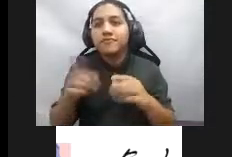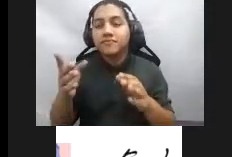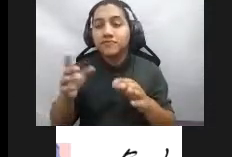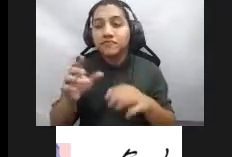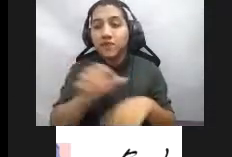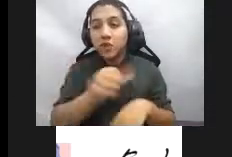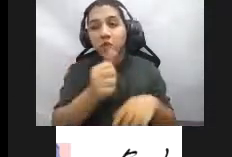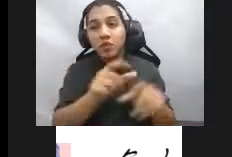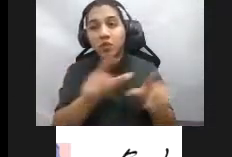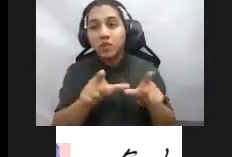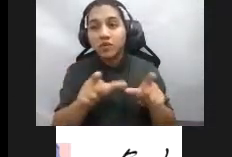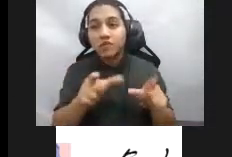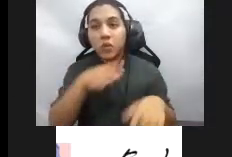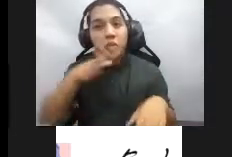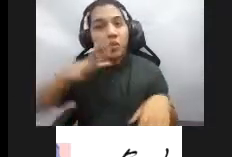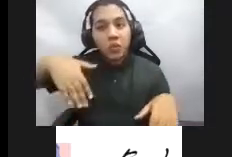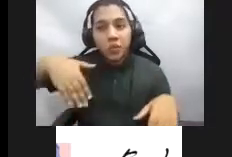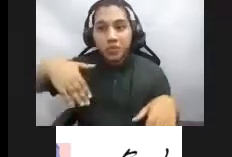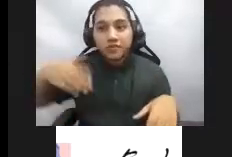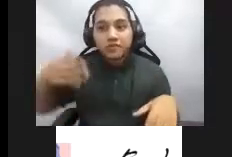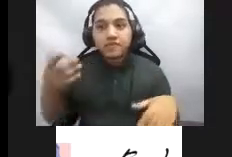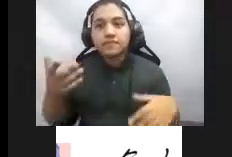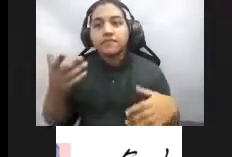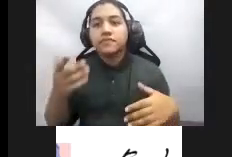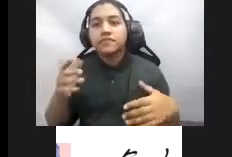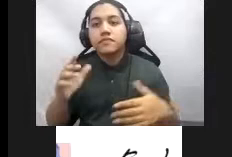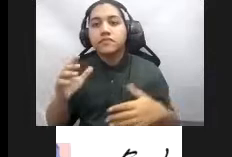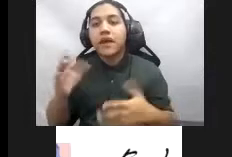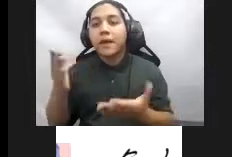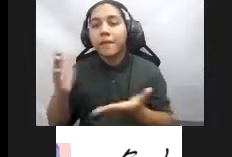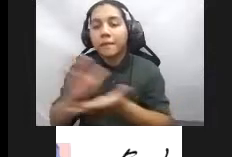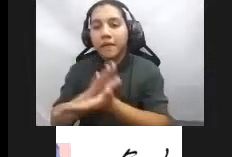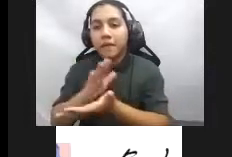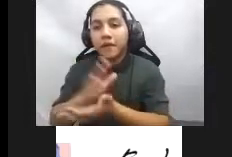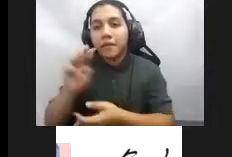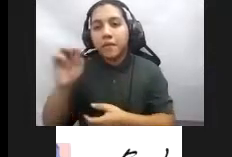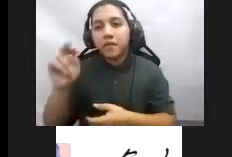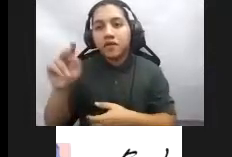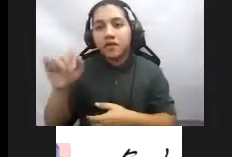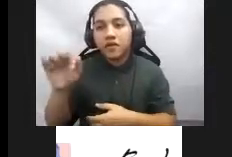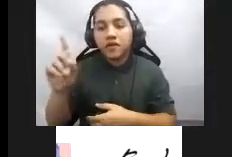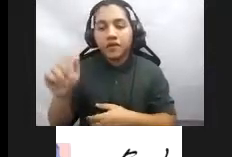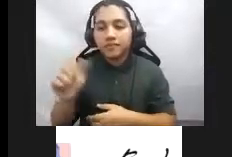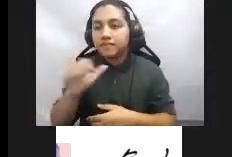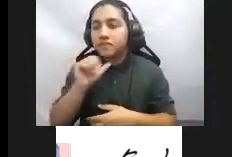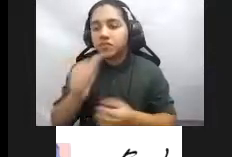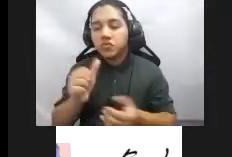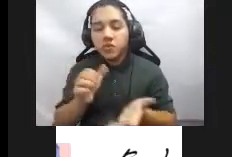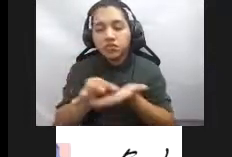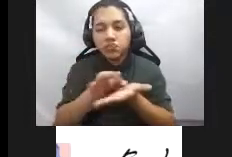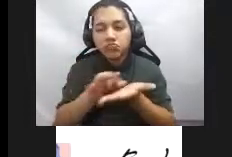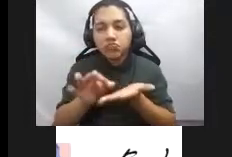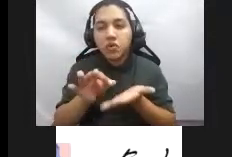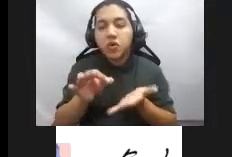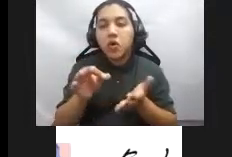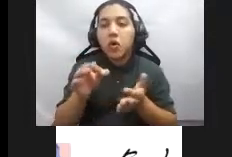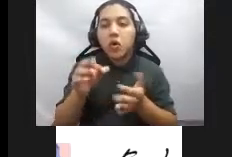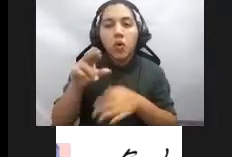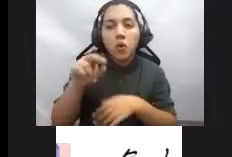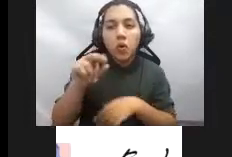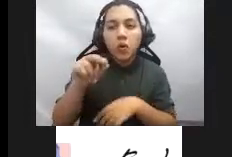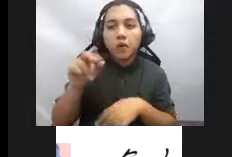papel moneda. No hablo específicamente, ¿verdad?, de las monedas de oro, sino la imprenta de papel. Ya los